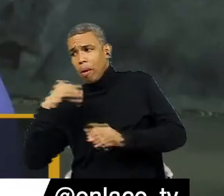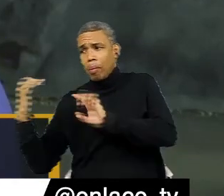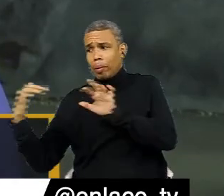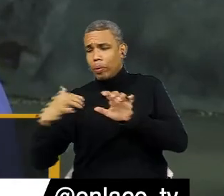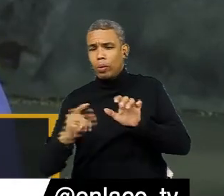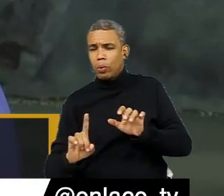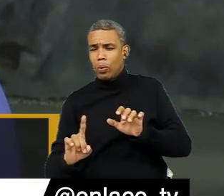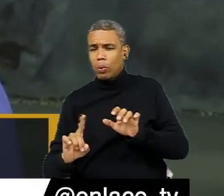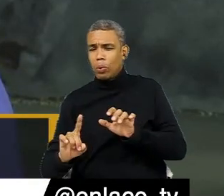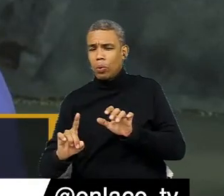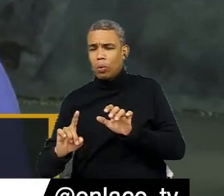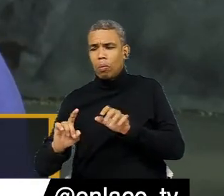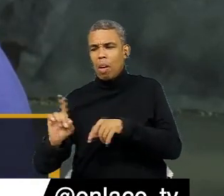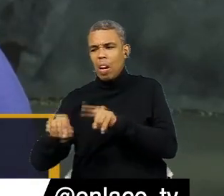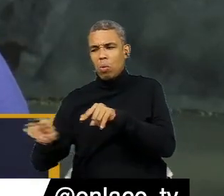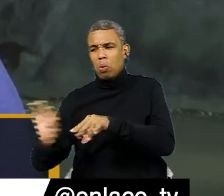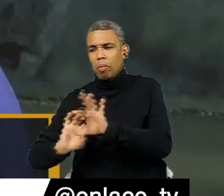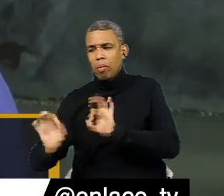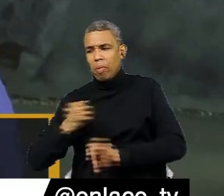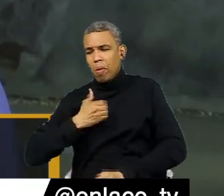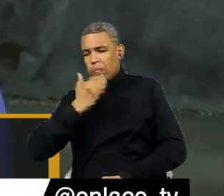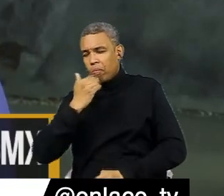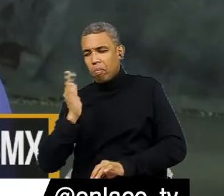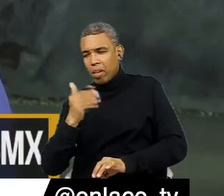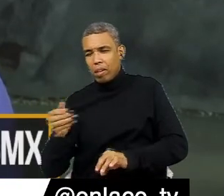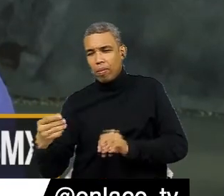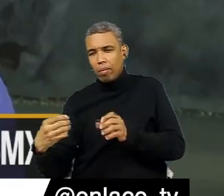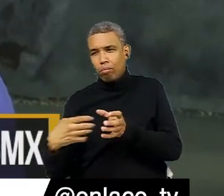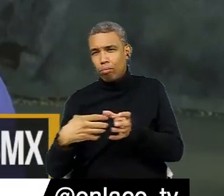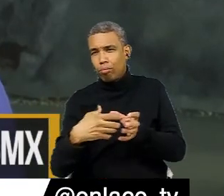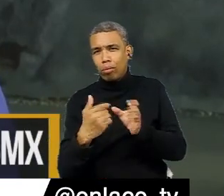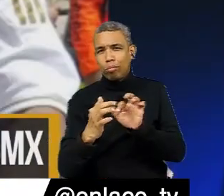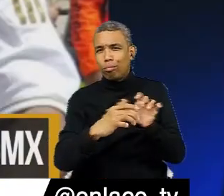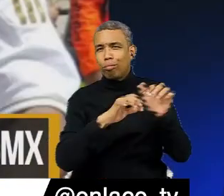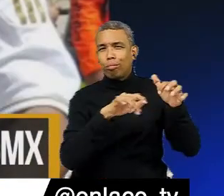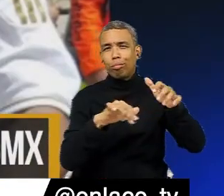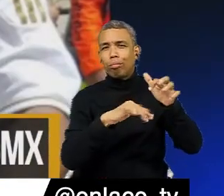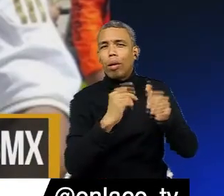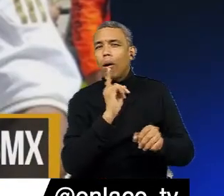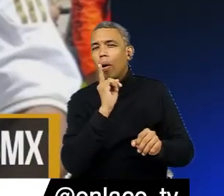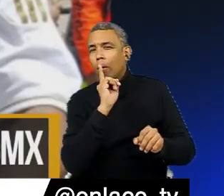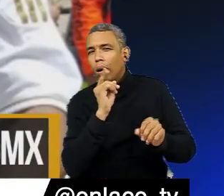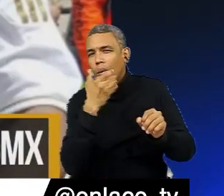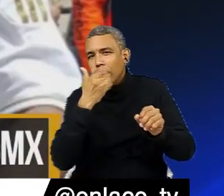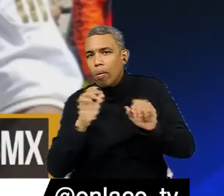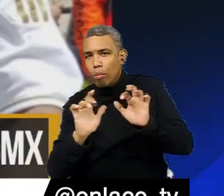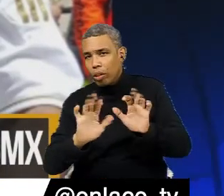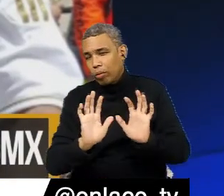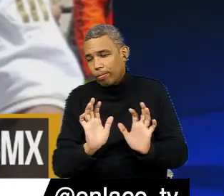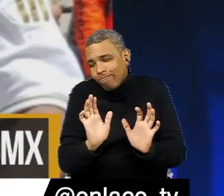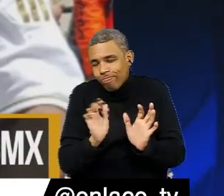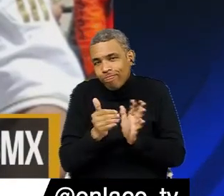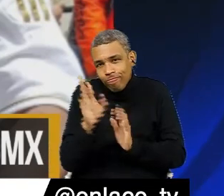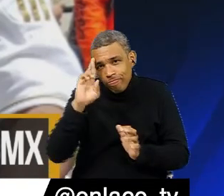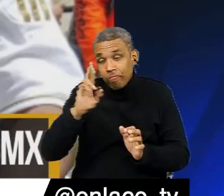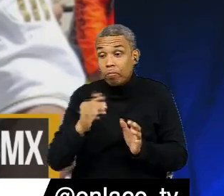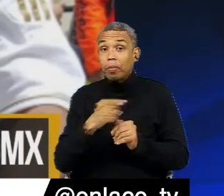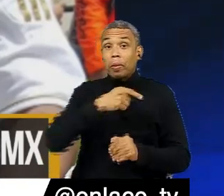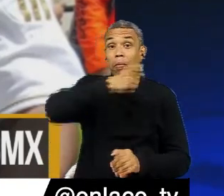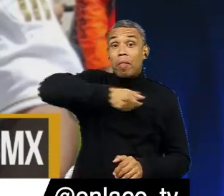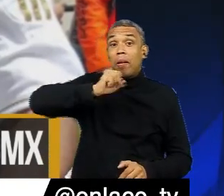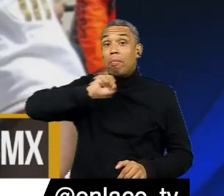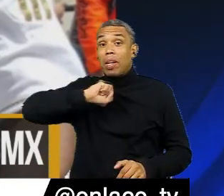recientemente obtenidos por diferentes colombianos en el Mundial de Medellín. Por su parte, el Club Barranca Bermeja logró 12 títulos,